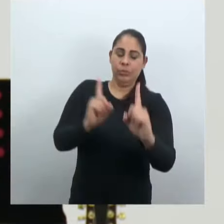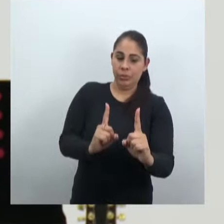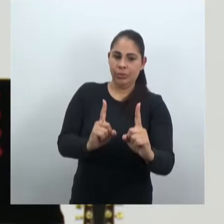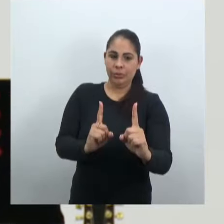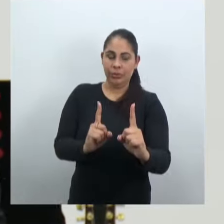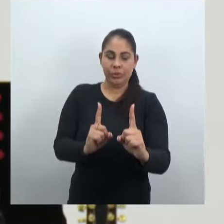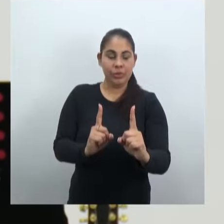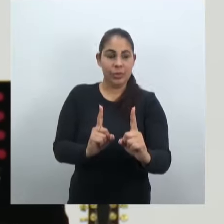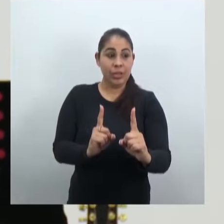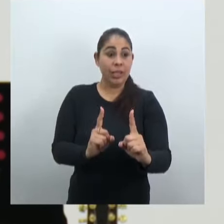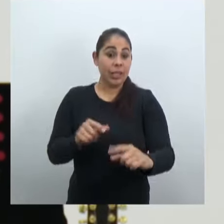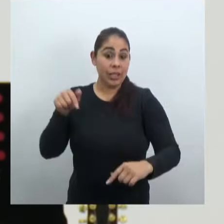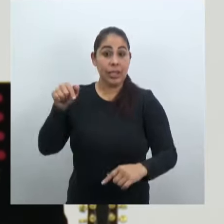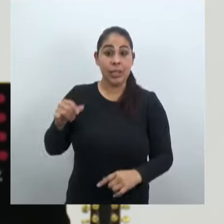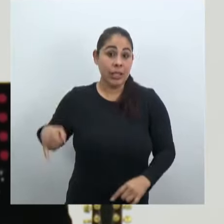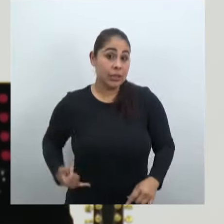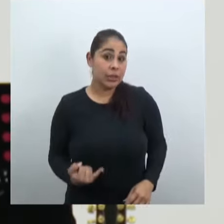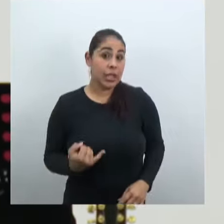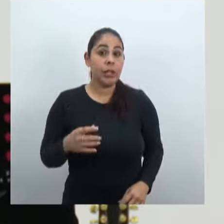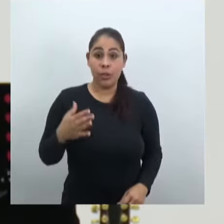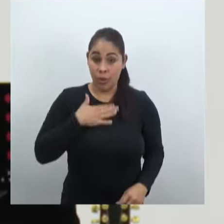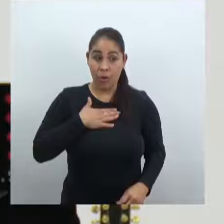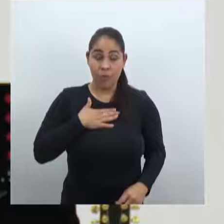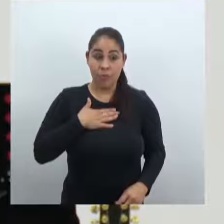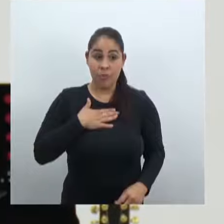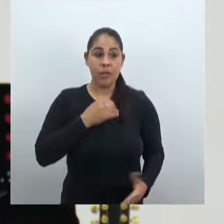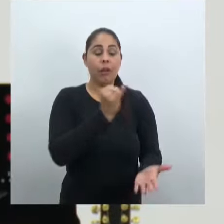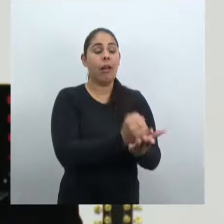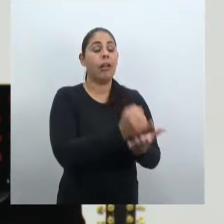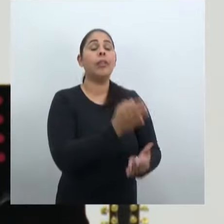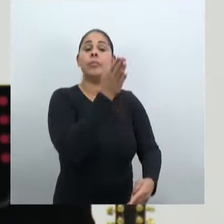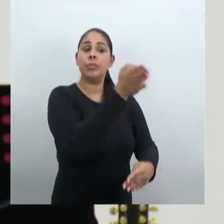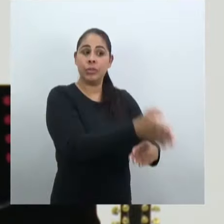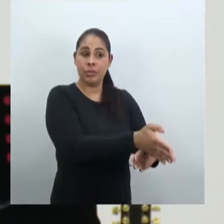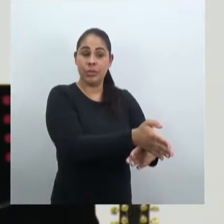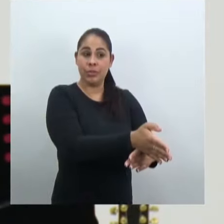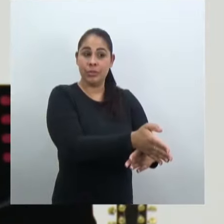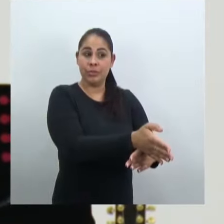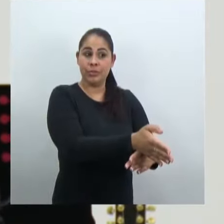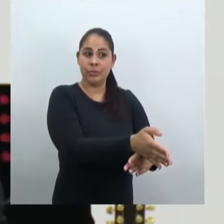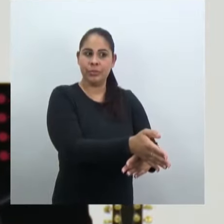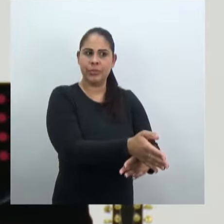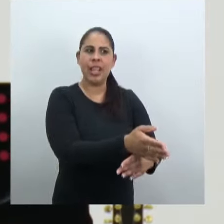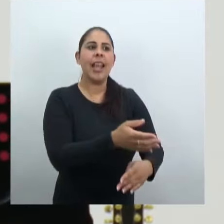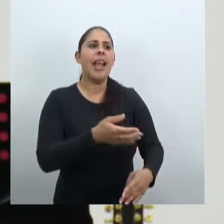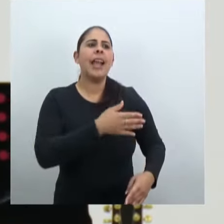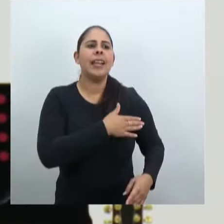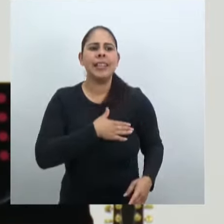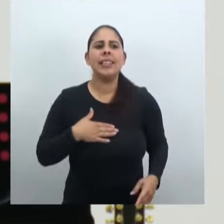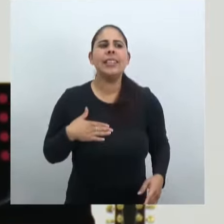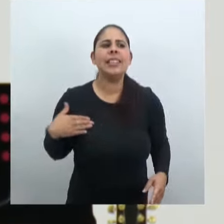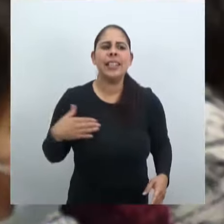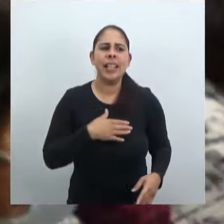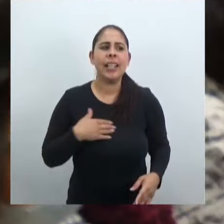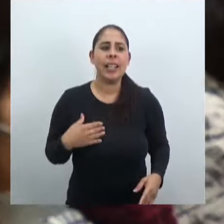una familia. ¿Qué le gustaría tener un esposo y una esposa que sabe buscar a Dios? ¿Eh? Yo te digo una cosa,